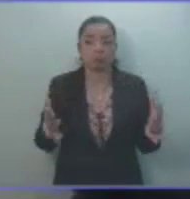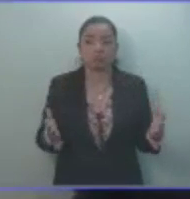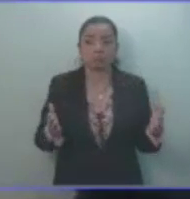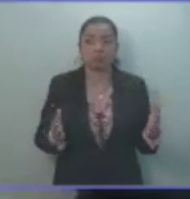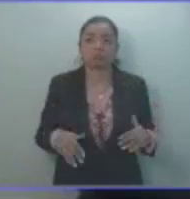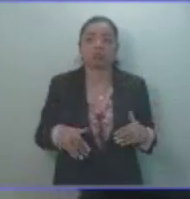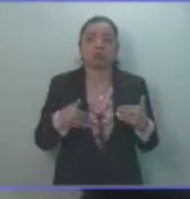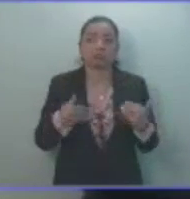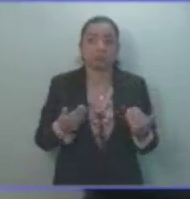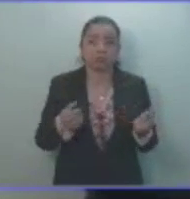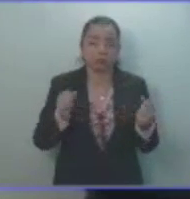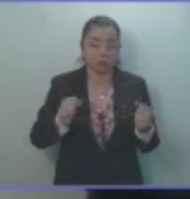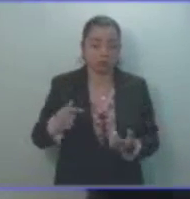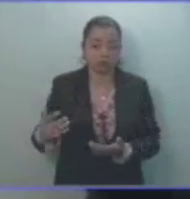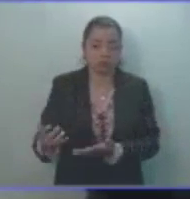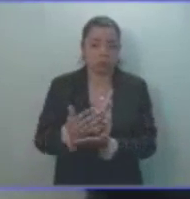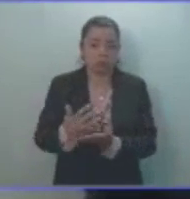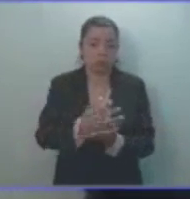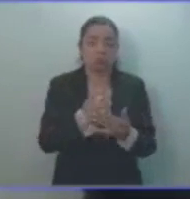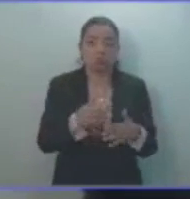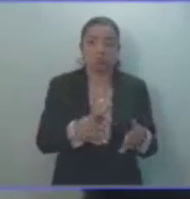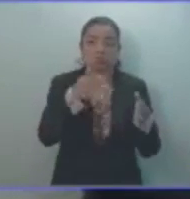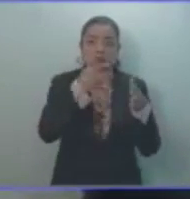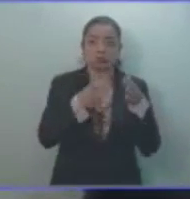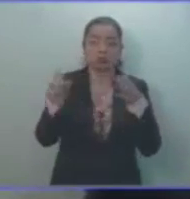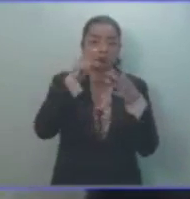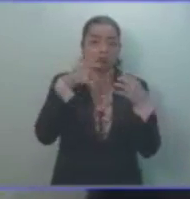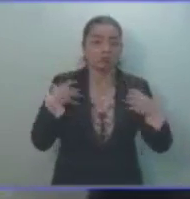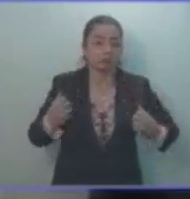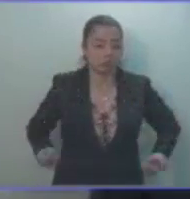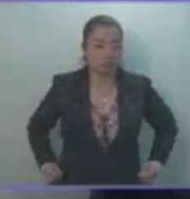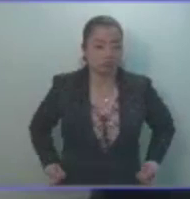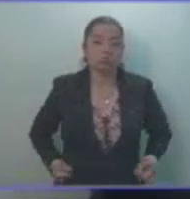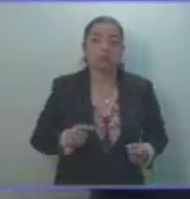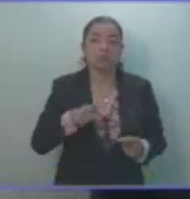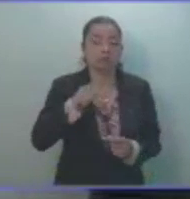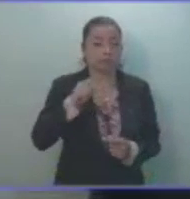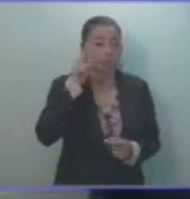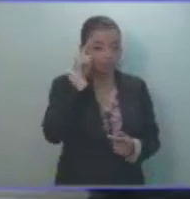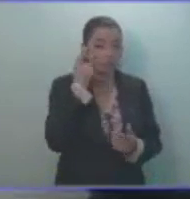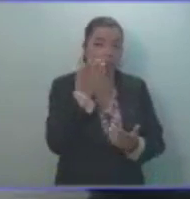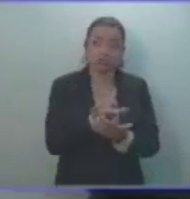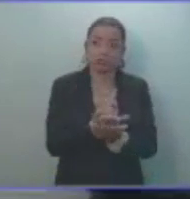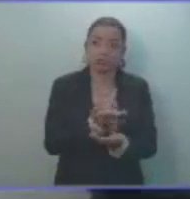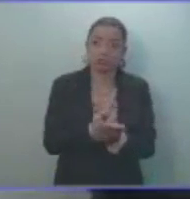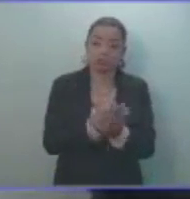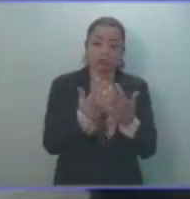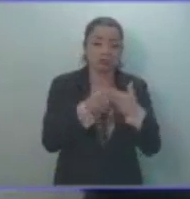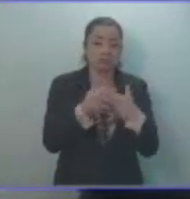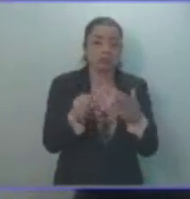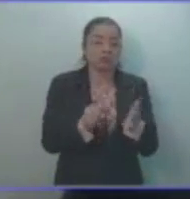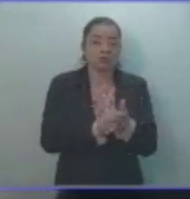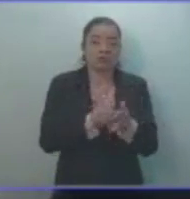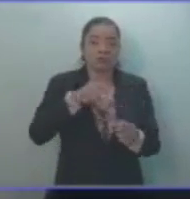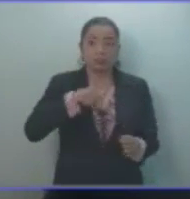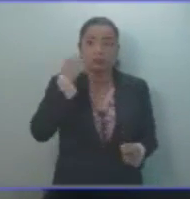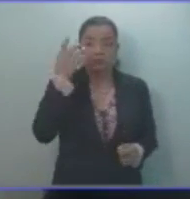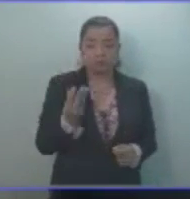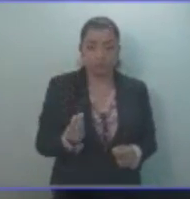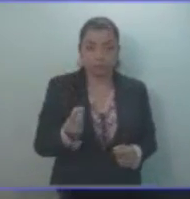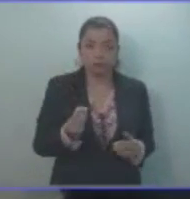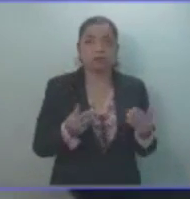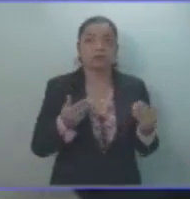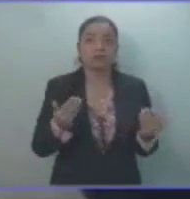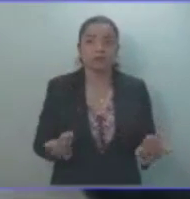de cómo utilizar los recursos del organismo de inteligencia del Estado, y la propuesta que yo le he hecho a la Asamblea Legislativa este día